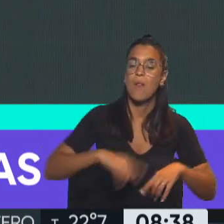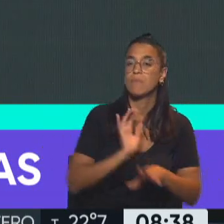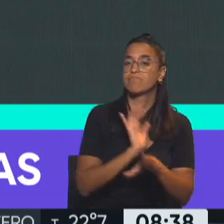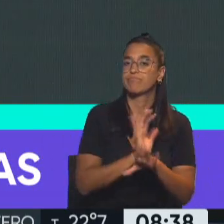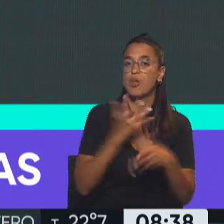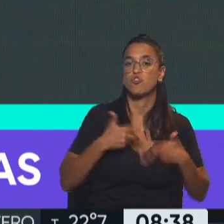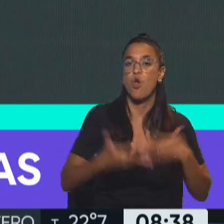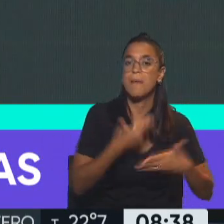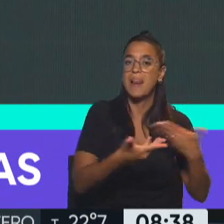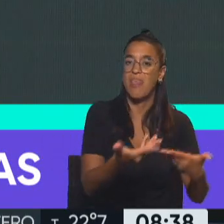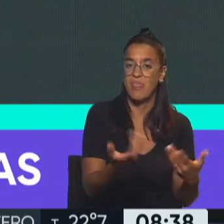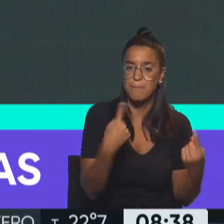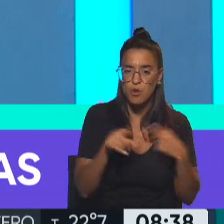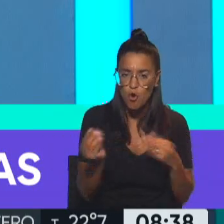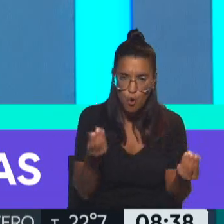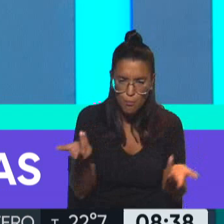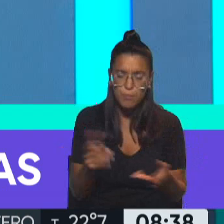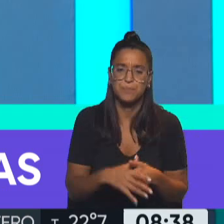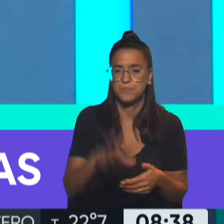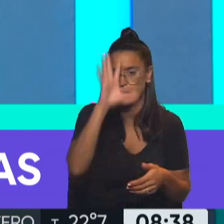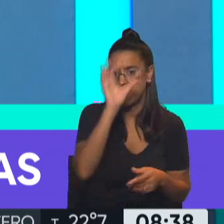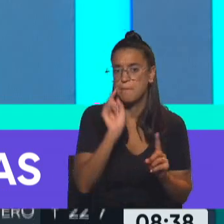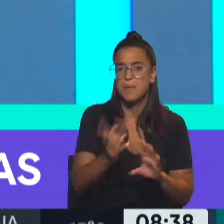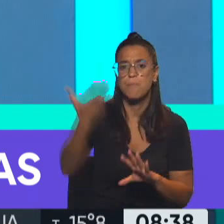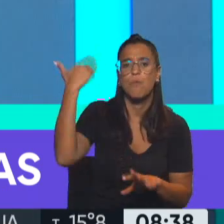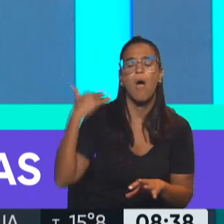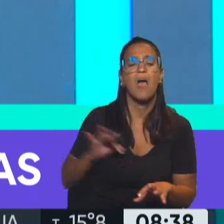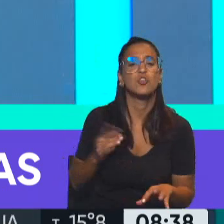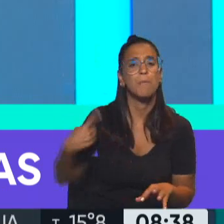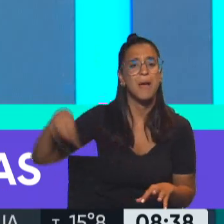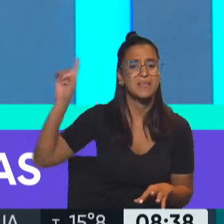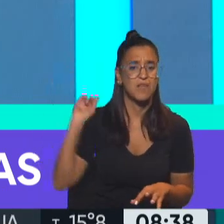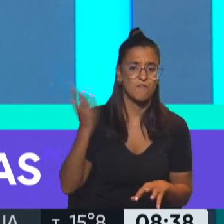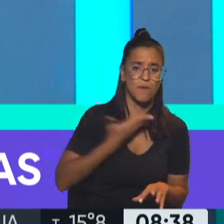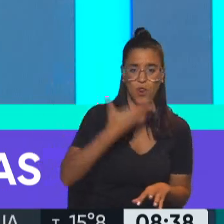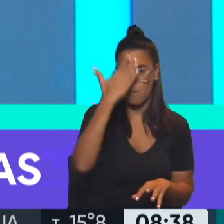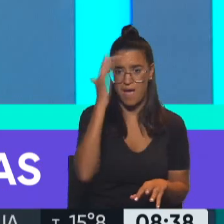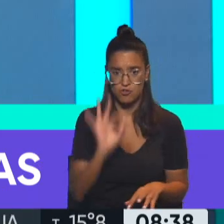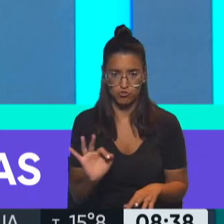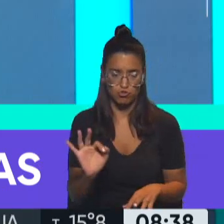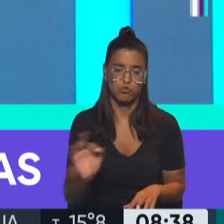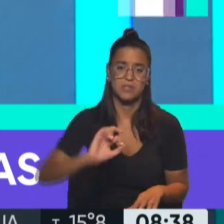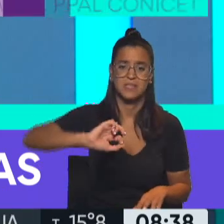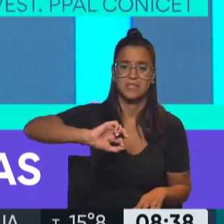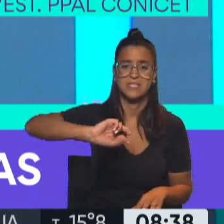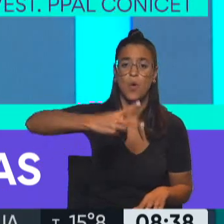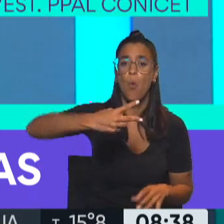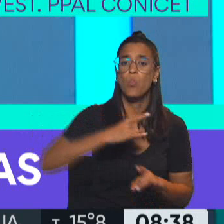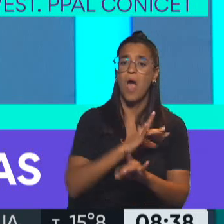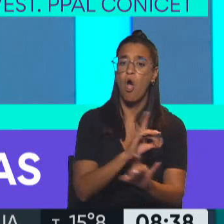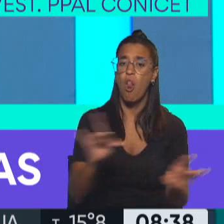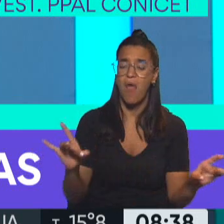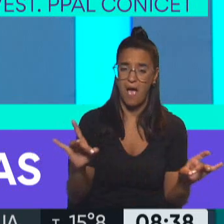normalidad, pero bajo qué condiciones? Recordemos lo que fue el año pasado, febrero y marzo. La segunda